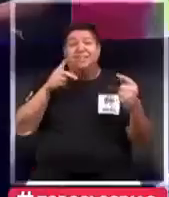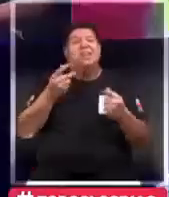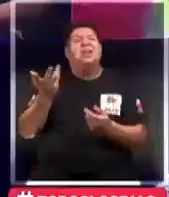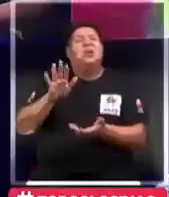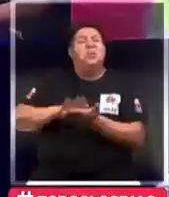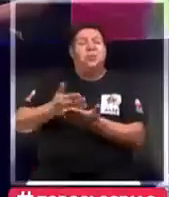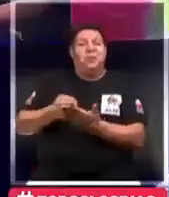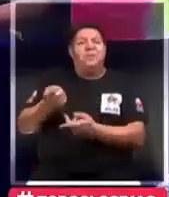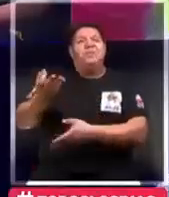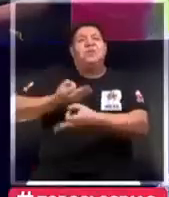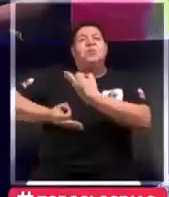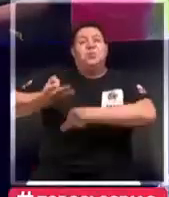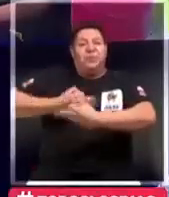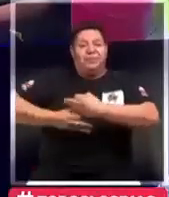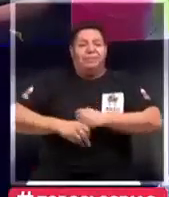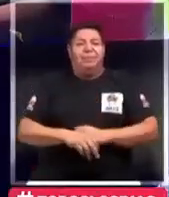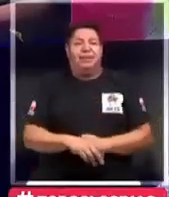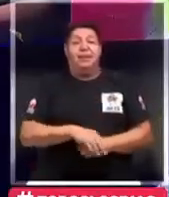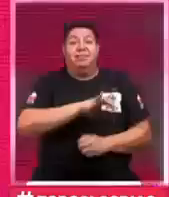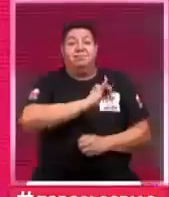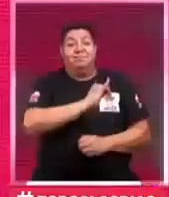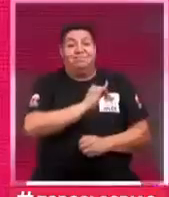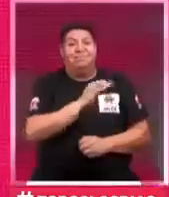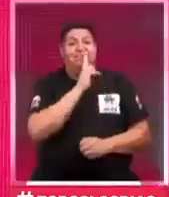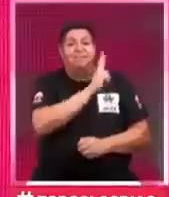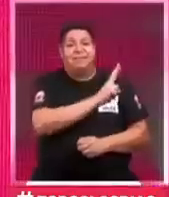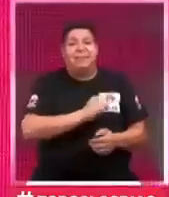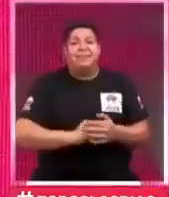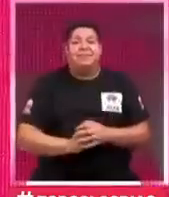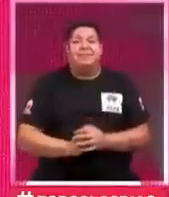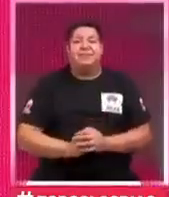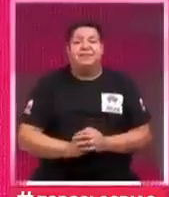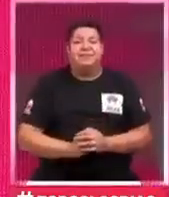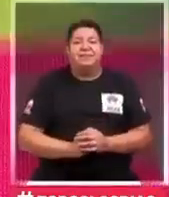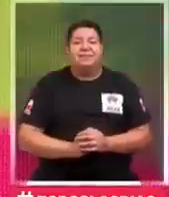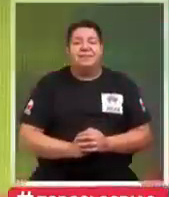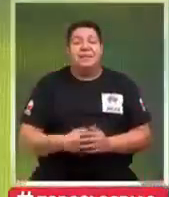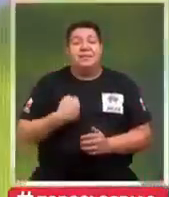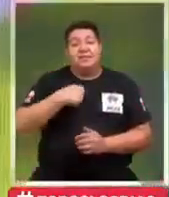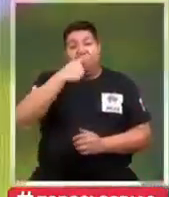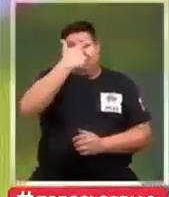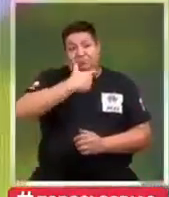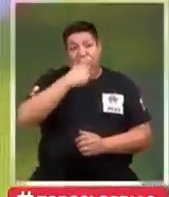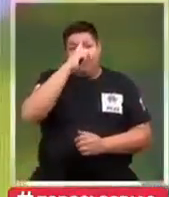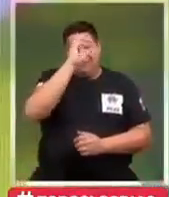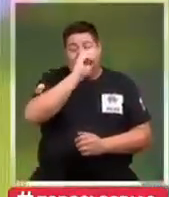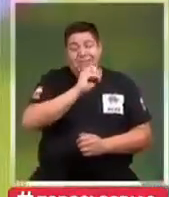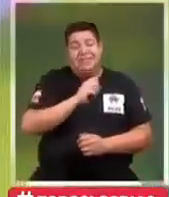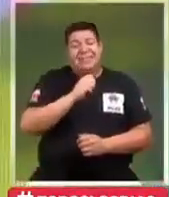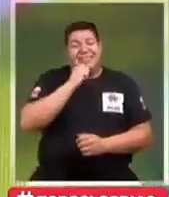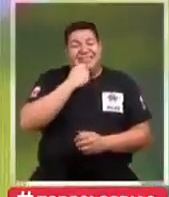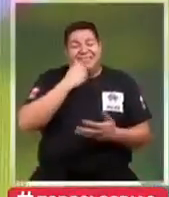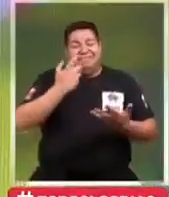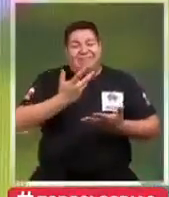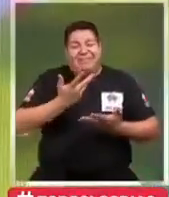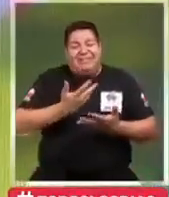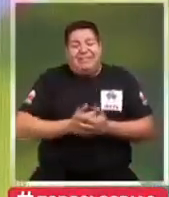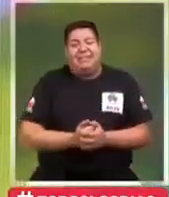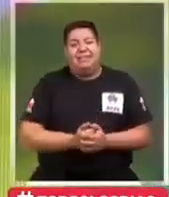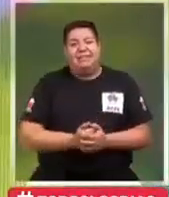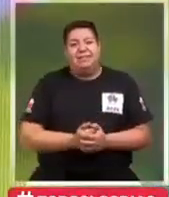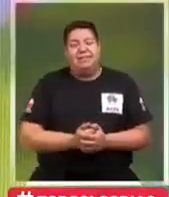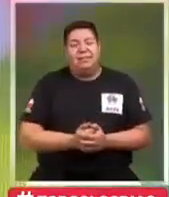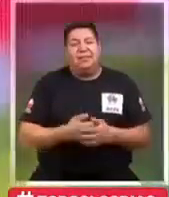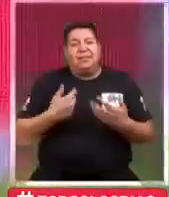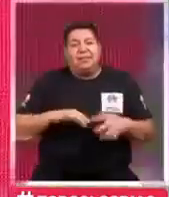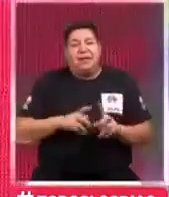en ese momento? Bueno, yo creo que no, todavía no tengo como el